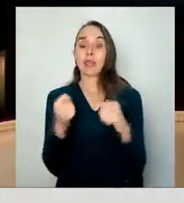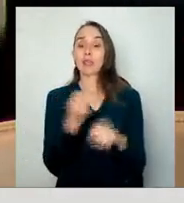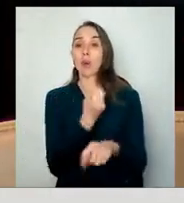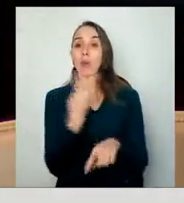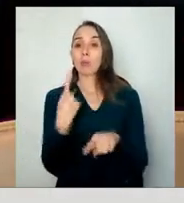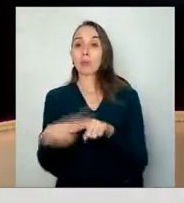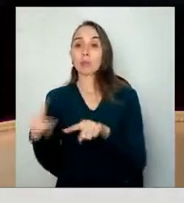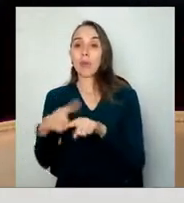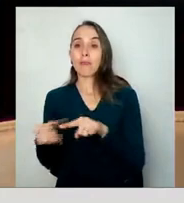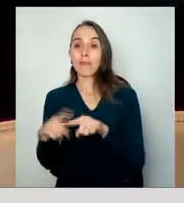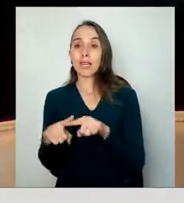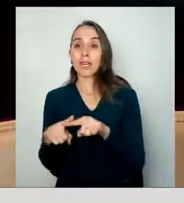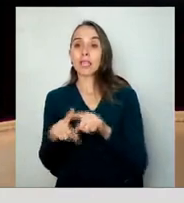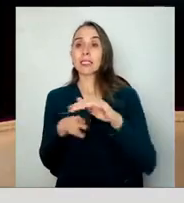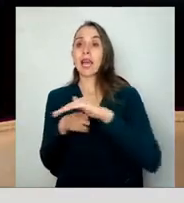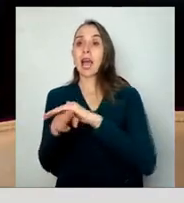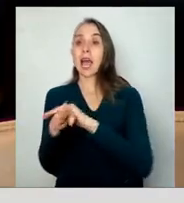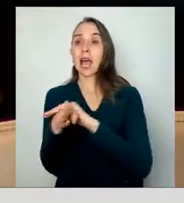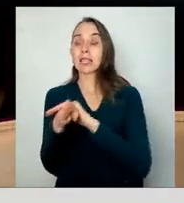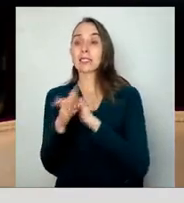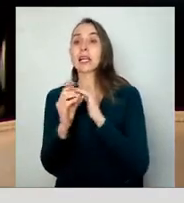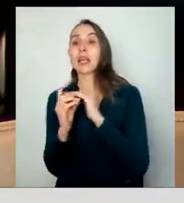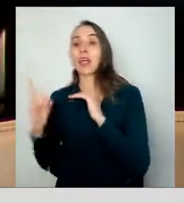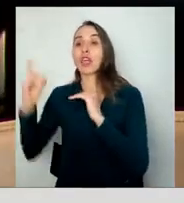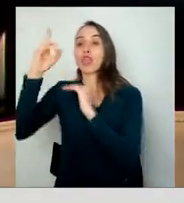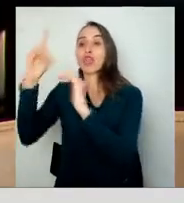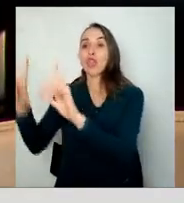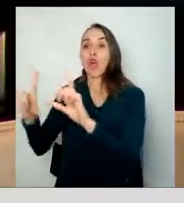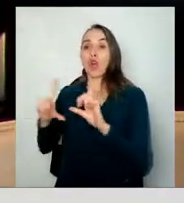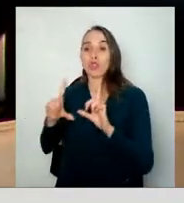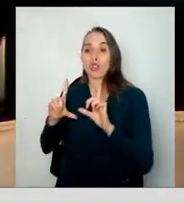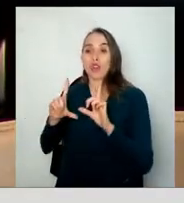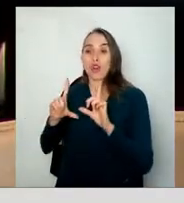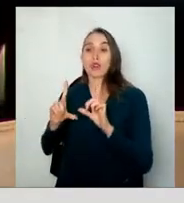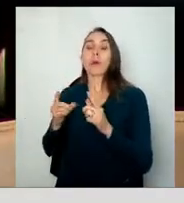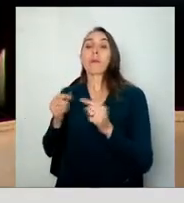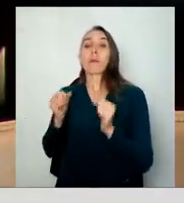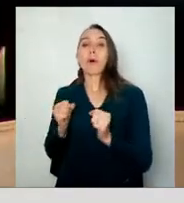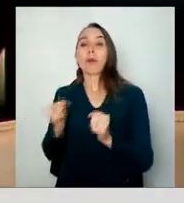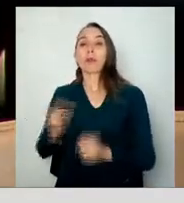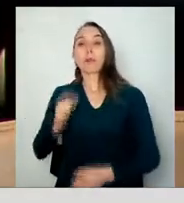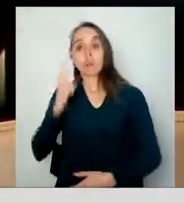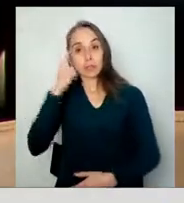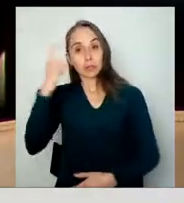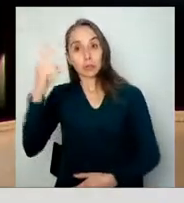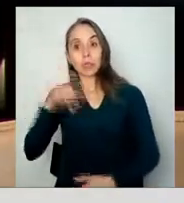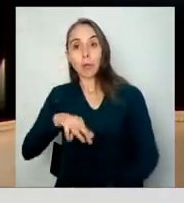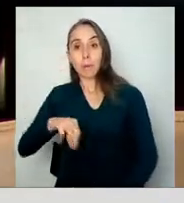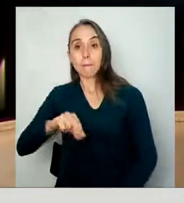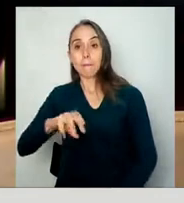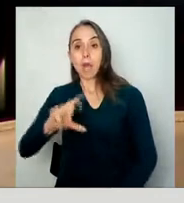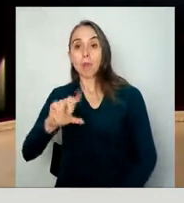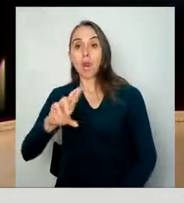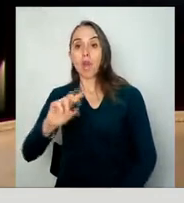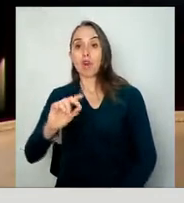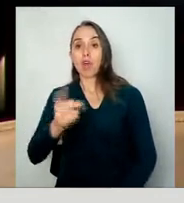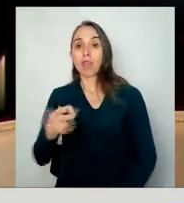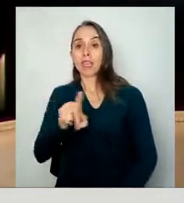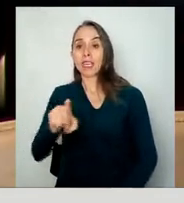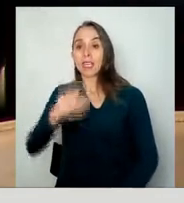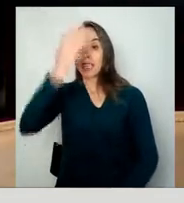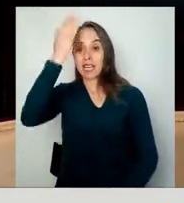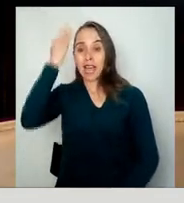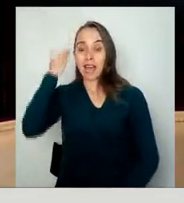Acceder al grado de doctor que le permitiría cumplir este sueño Manuel Rodríguez sin embargo presidente no logró